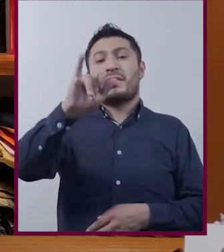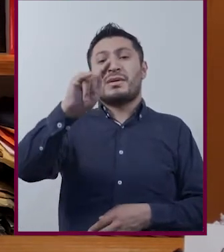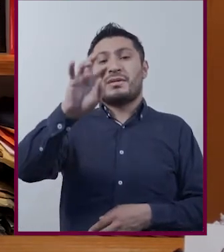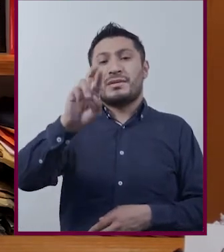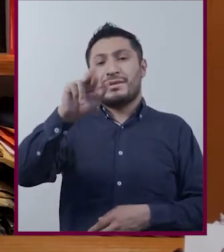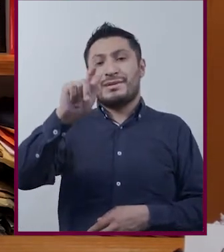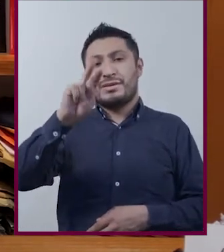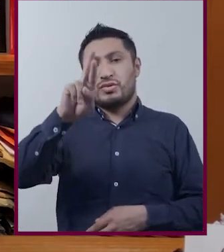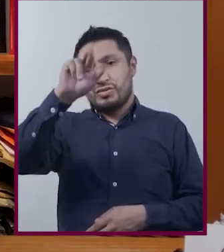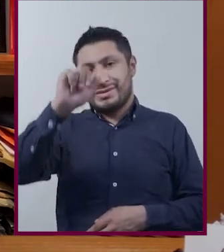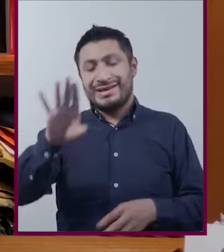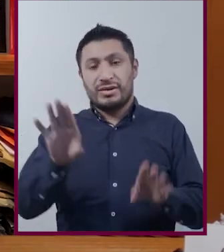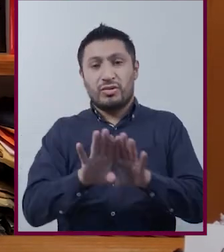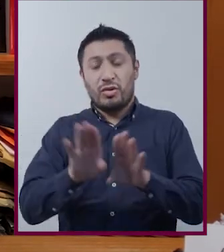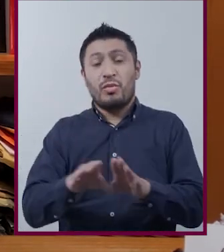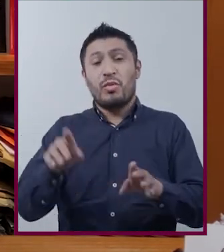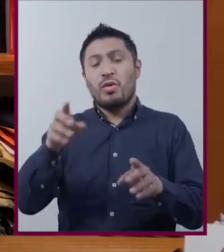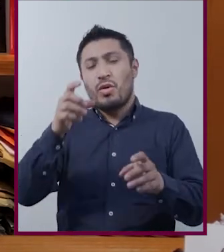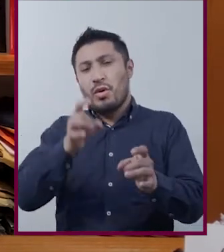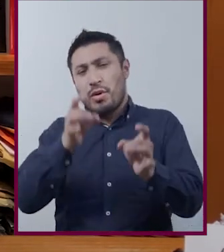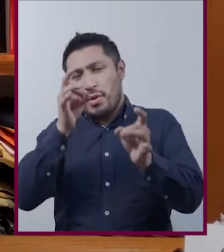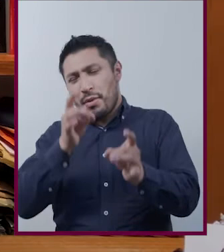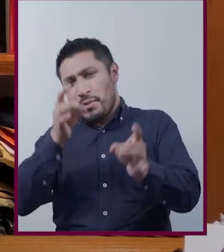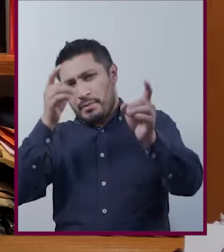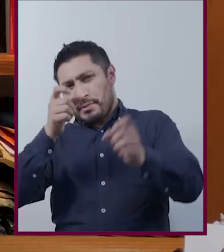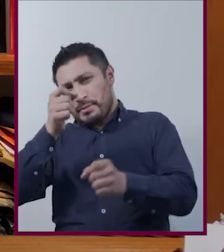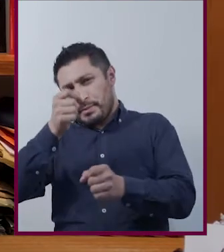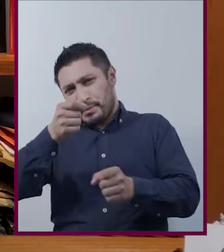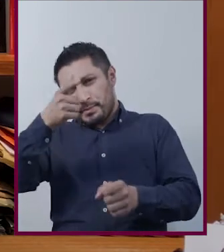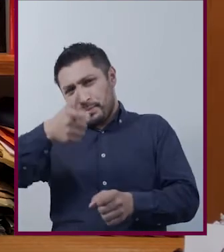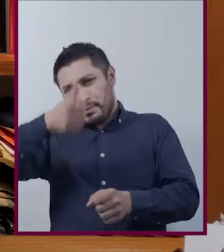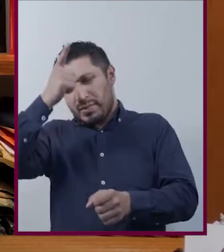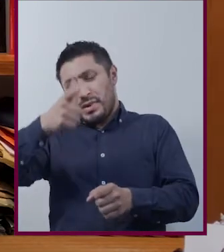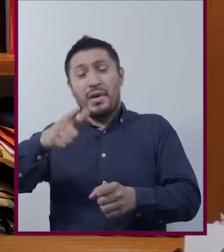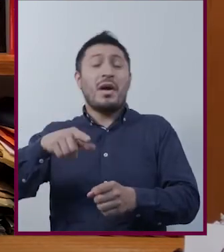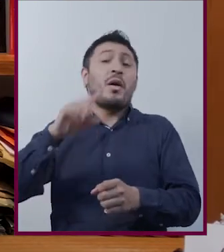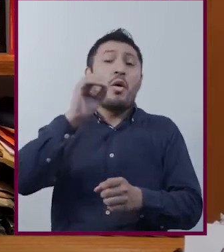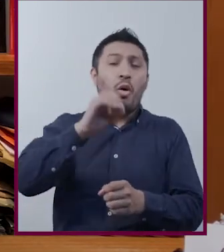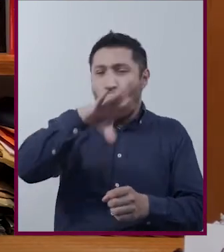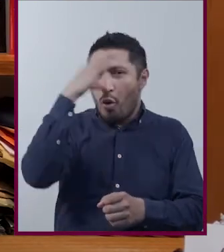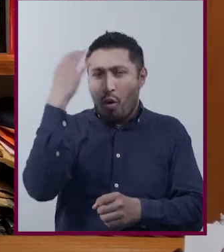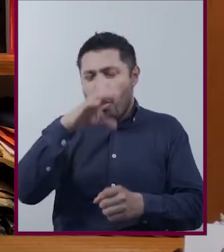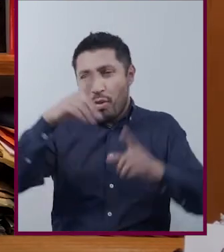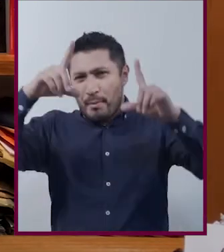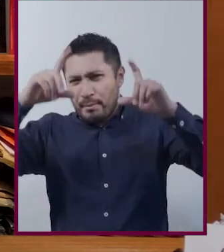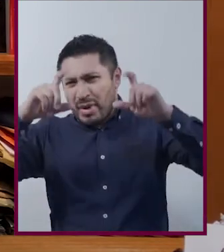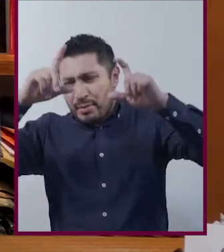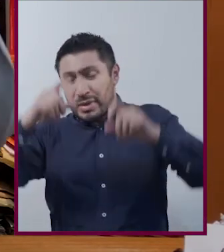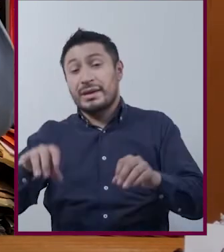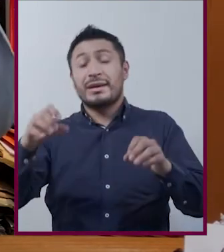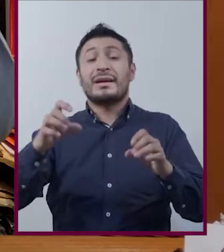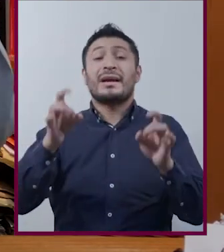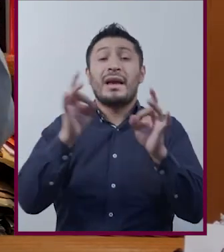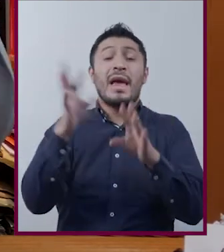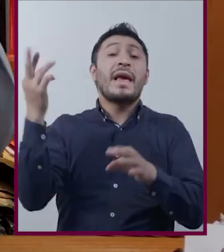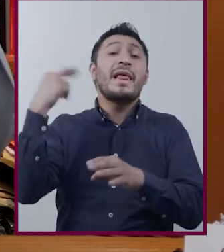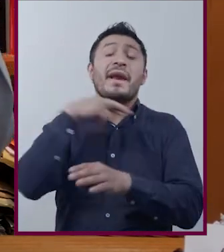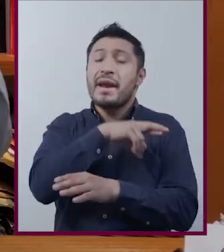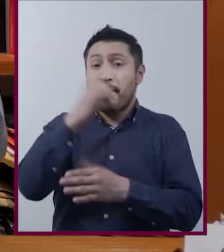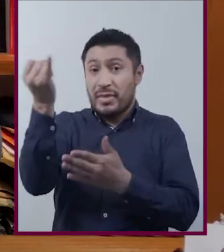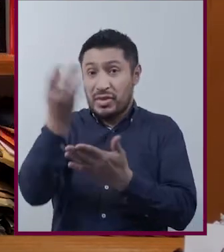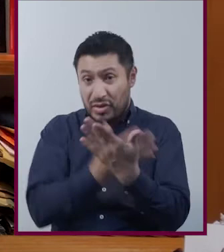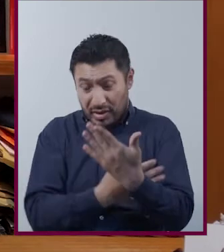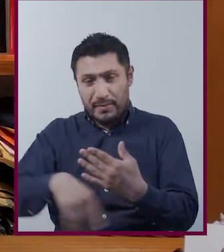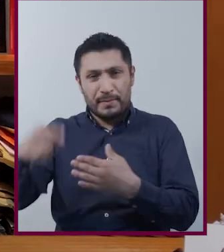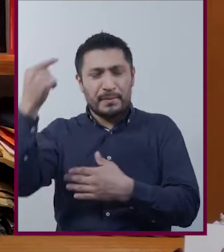para usar la literatura como quien dispara un cartucho o como quien dispara una fotografía. Son